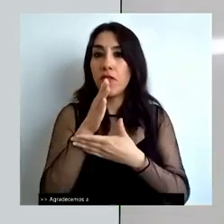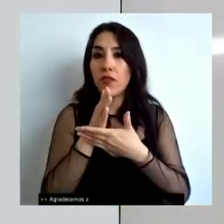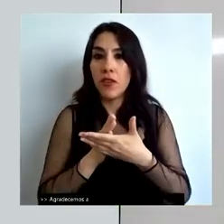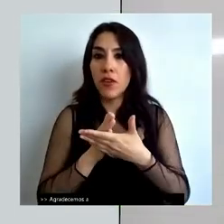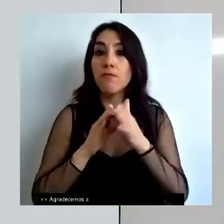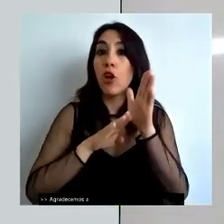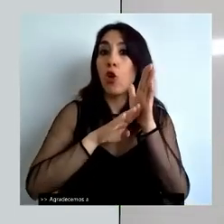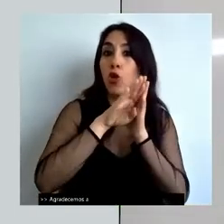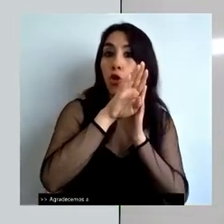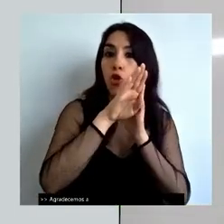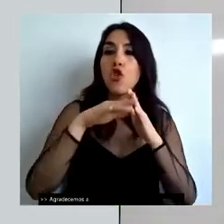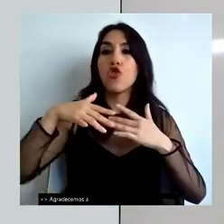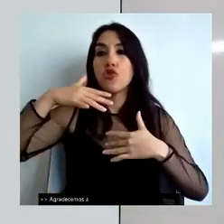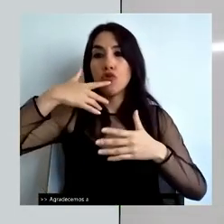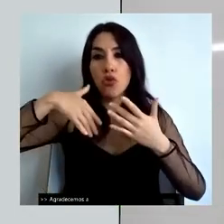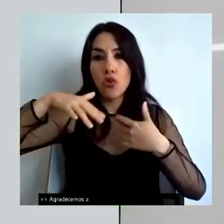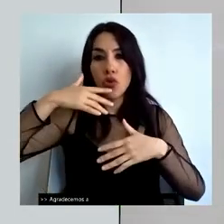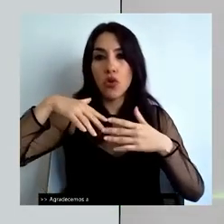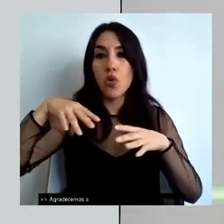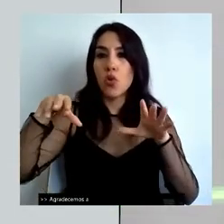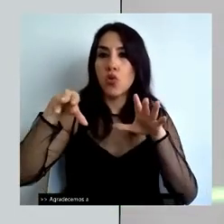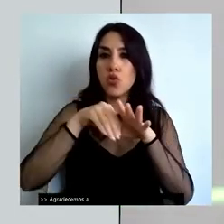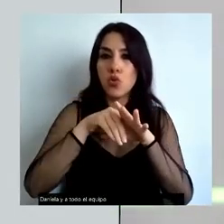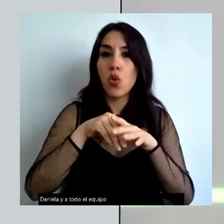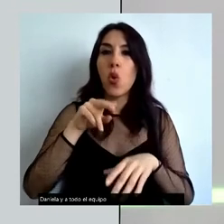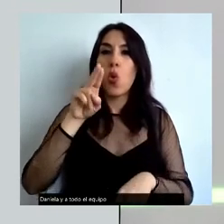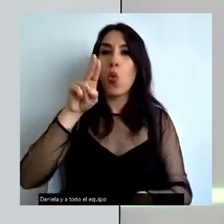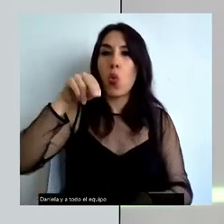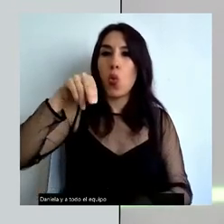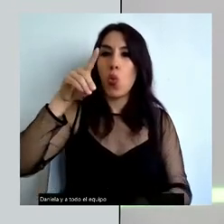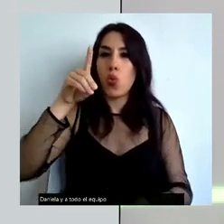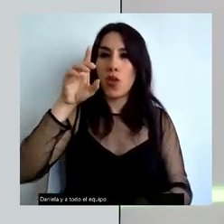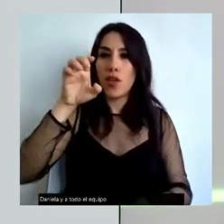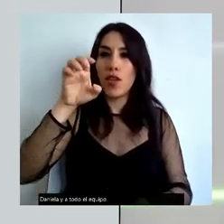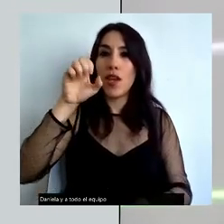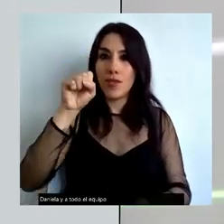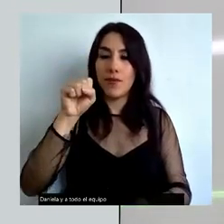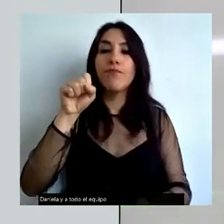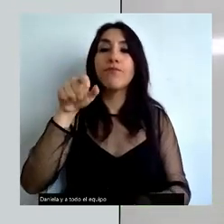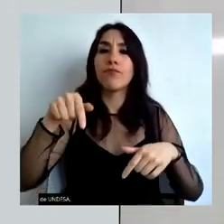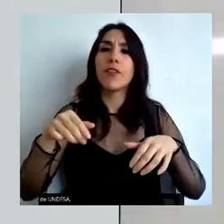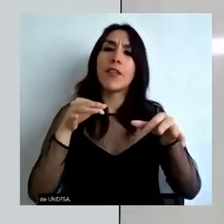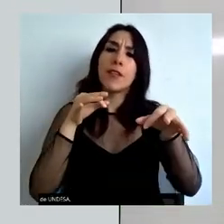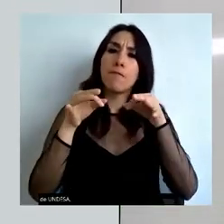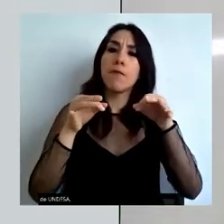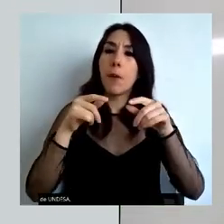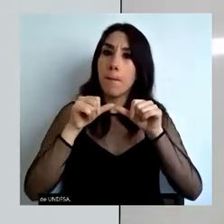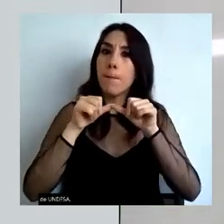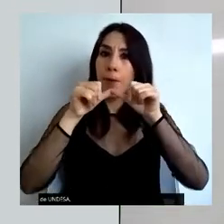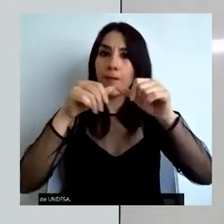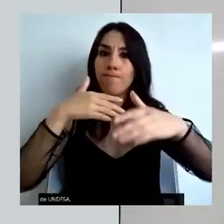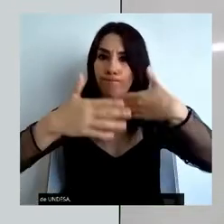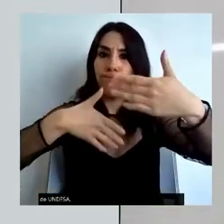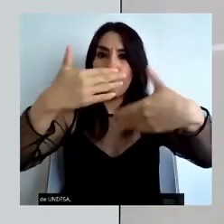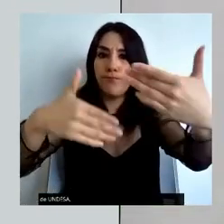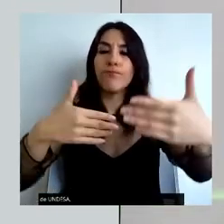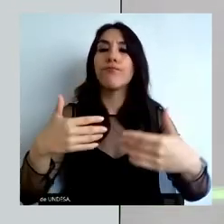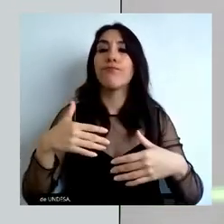contar con sus palabras el día de hoy. Para continuar con nuestro bloque, presentaremos a nuestro siguiente invitado.